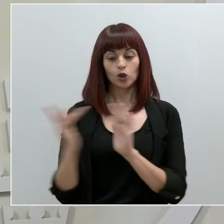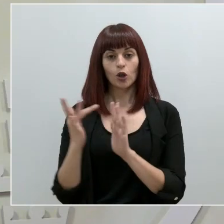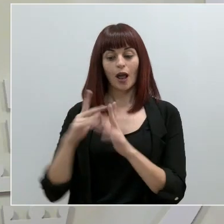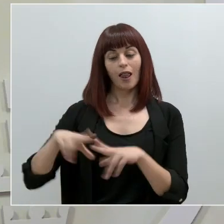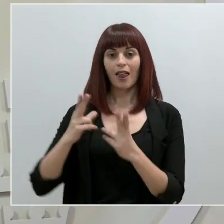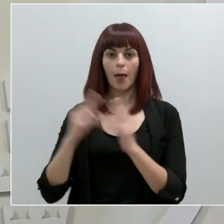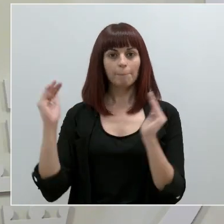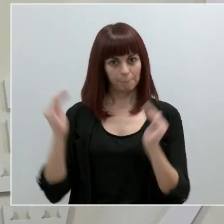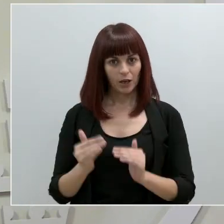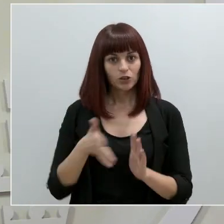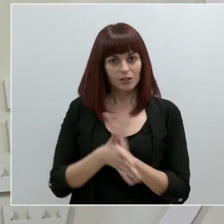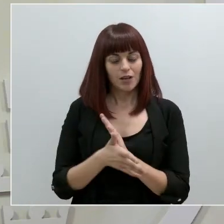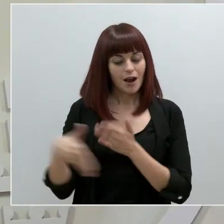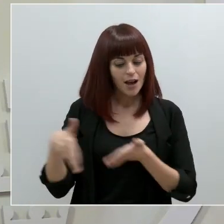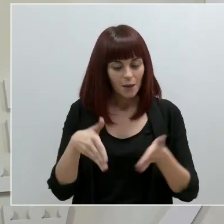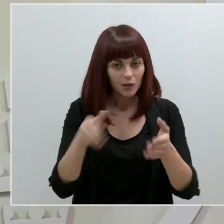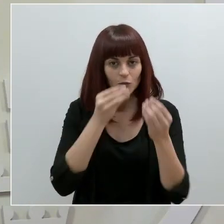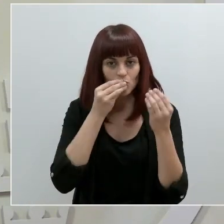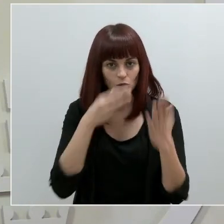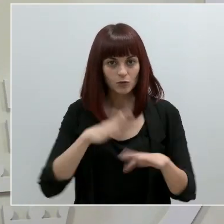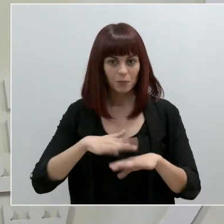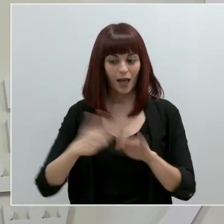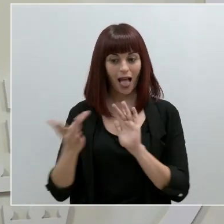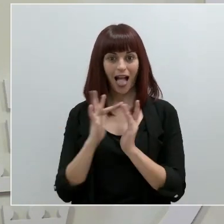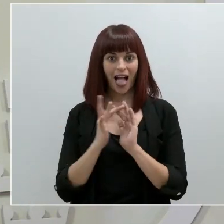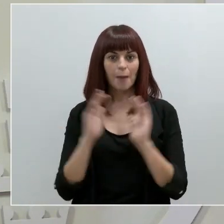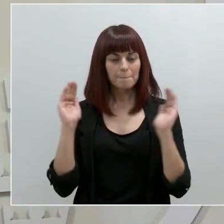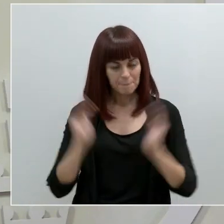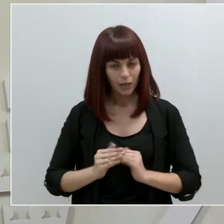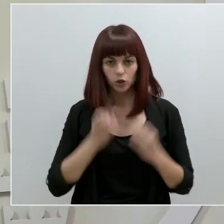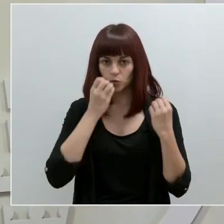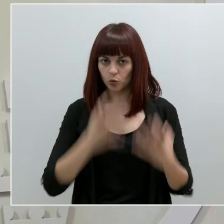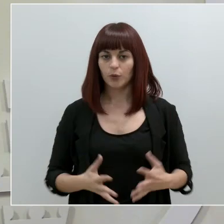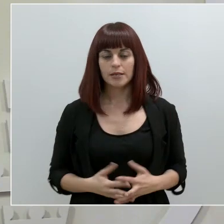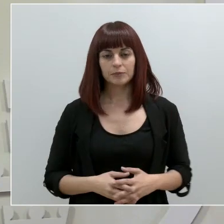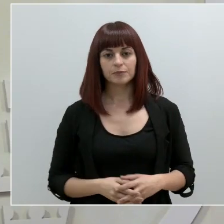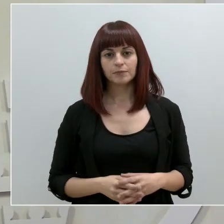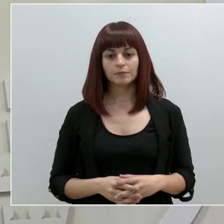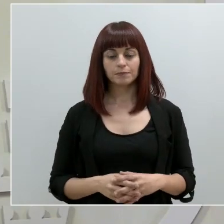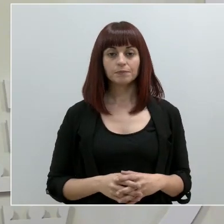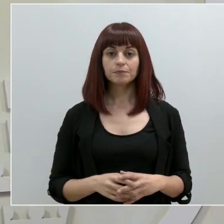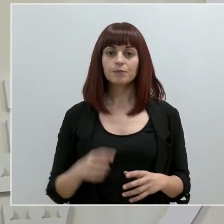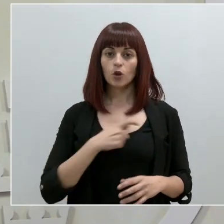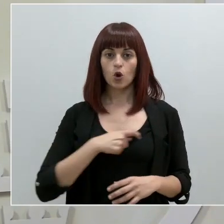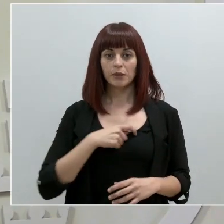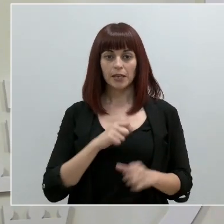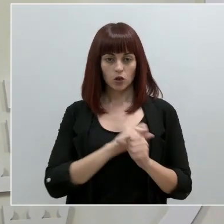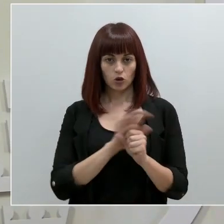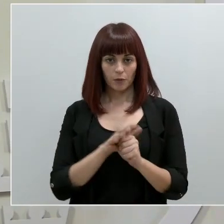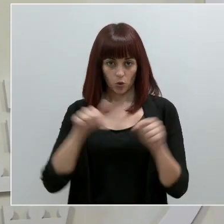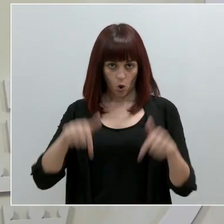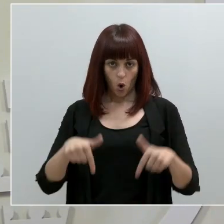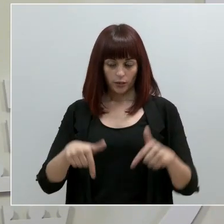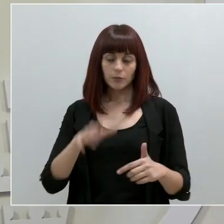social y, por lo tanto, vamos por el buen camino de esa reducción de la interacción social. En este escenario, el Comité COVID de hoy, a la luz de